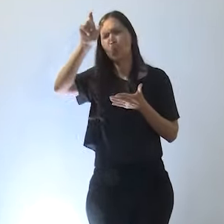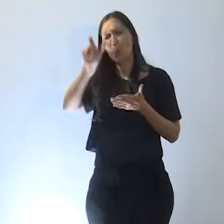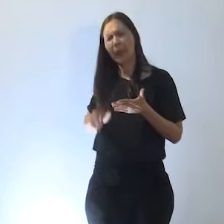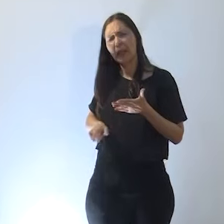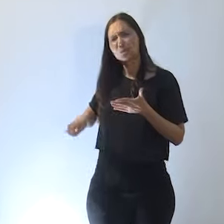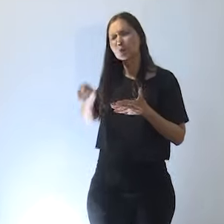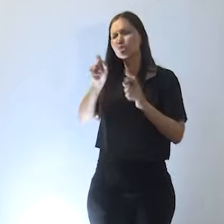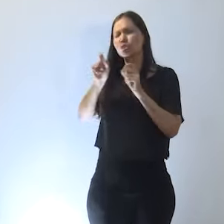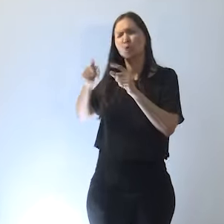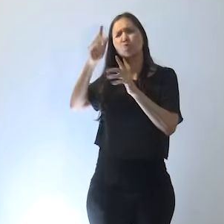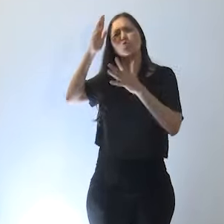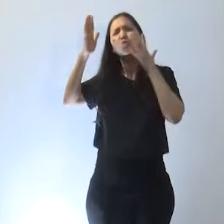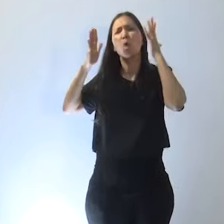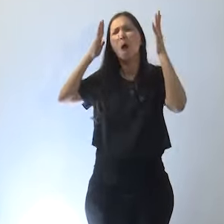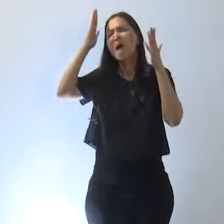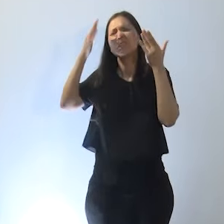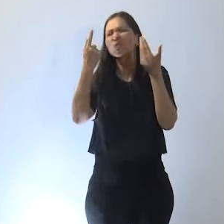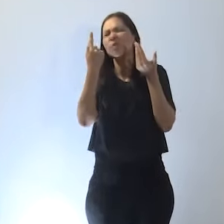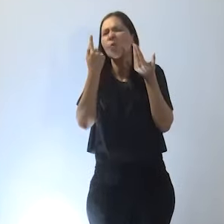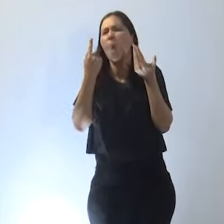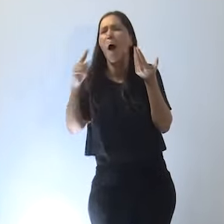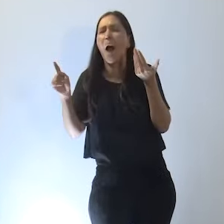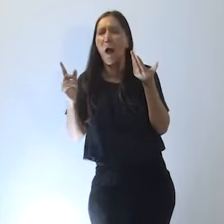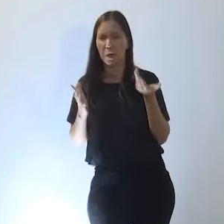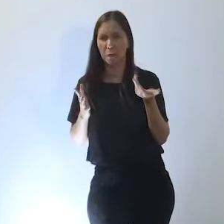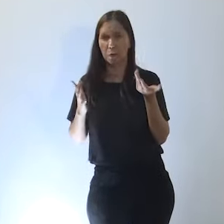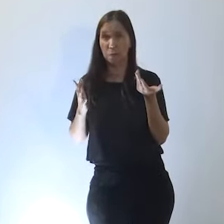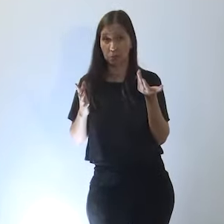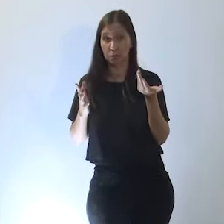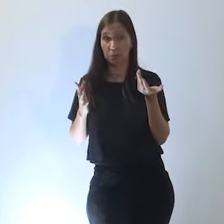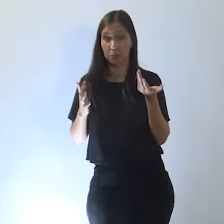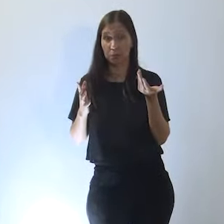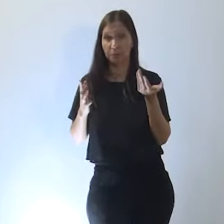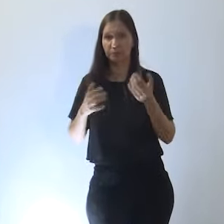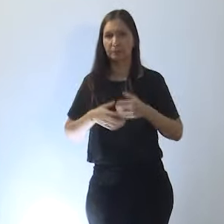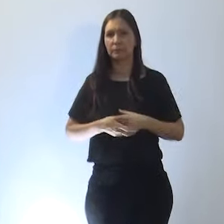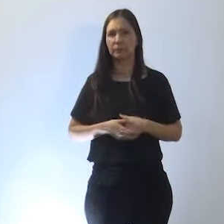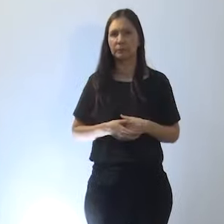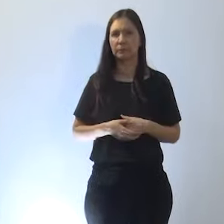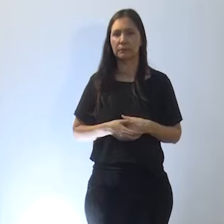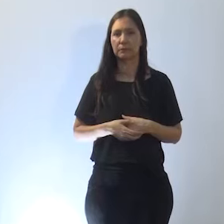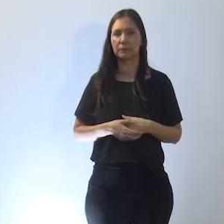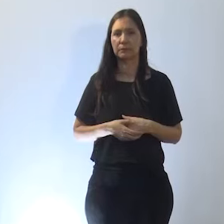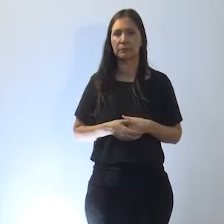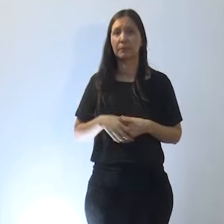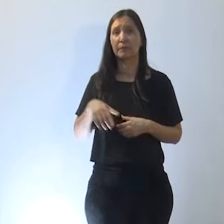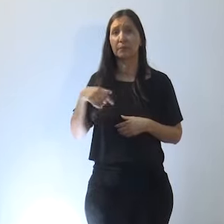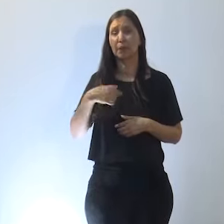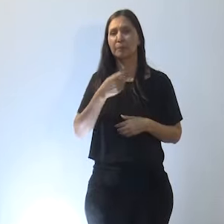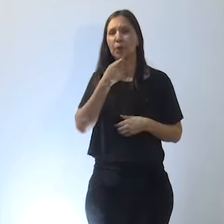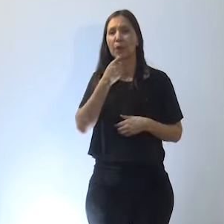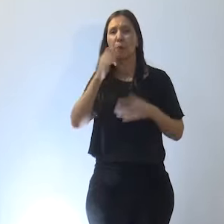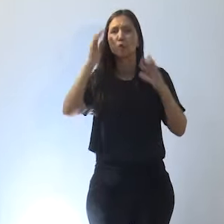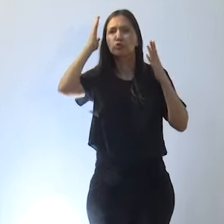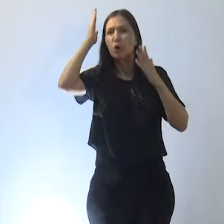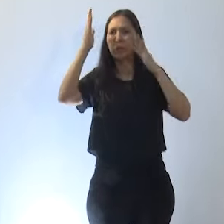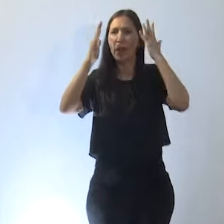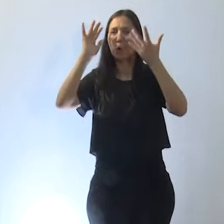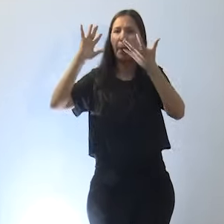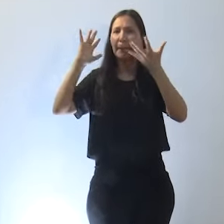sueños porque haber soñado y votado a este hombre no tiene nada que ver con